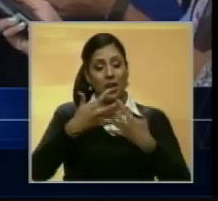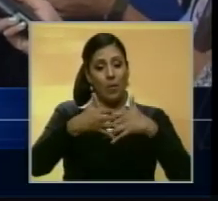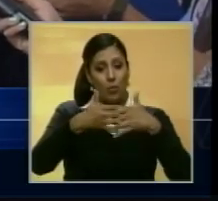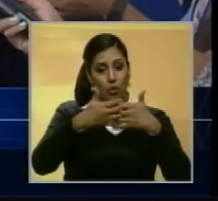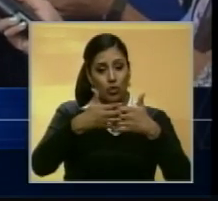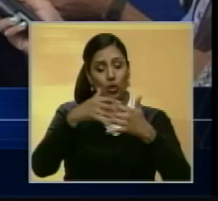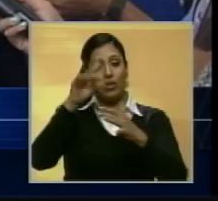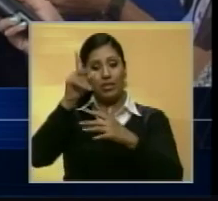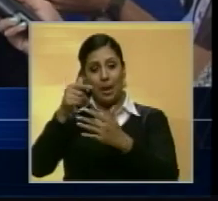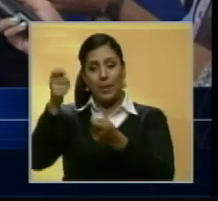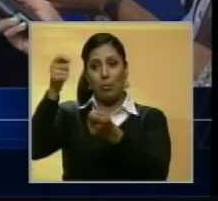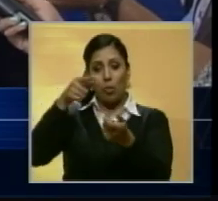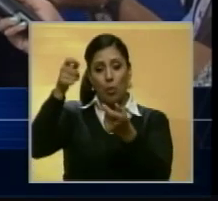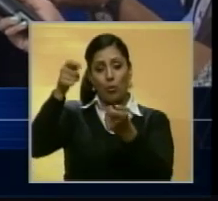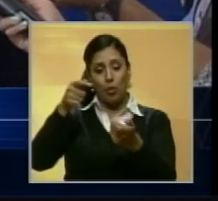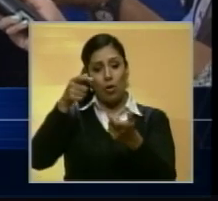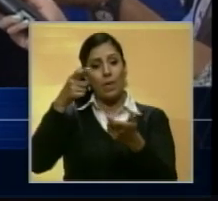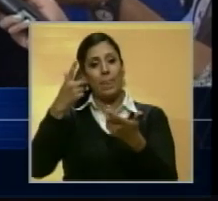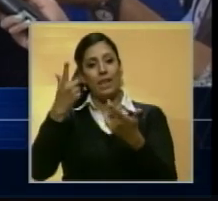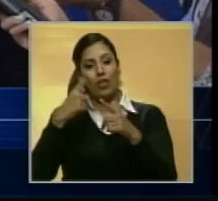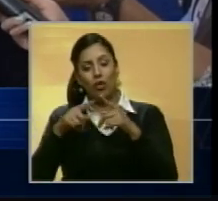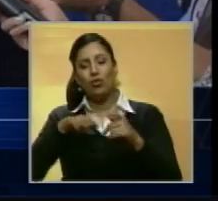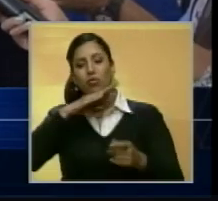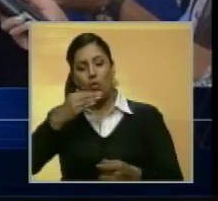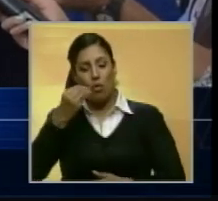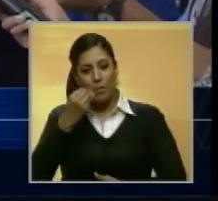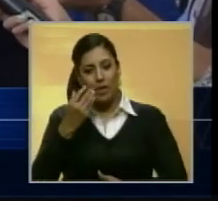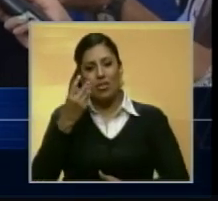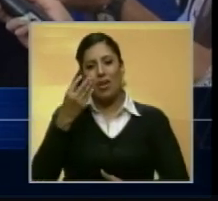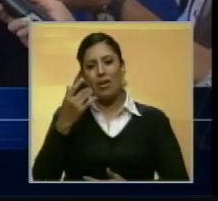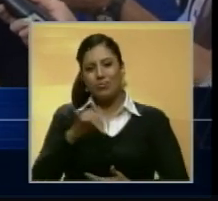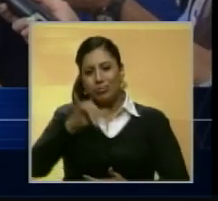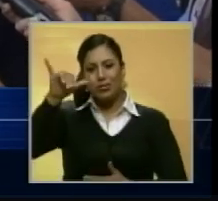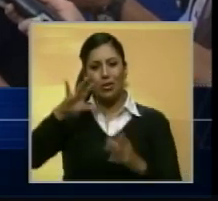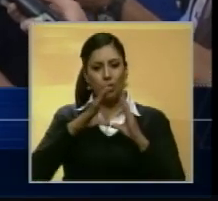producción como de importación, como de abastecimiento,